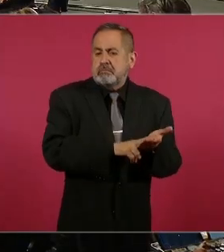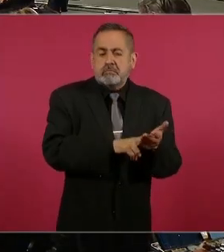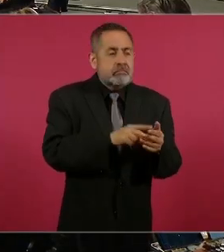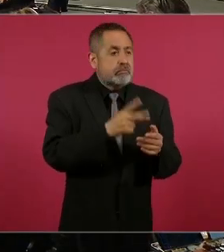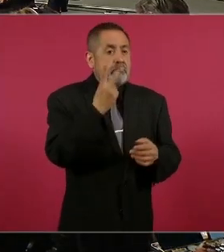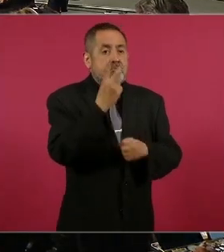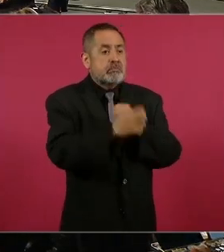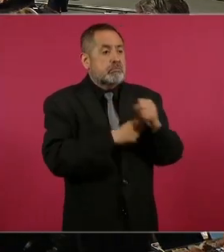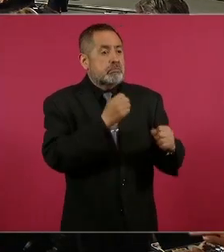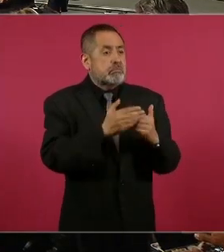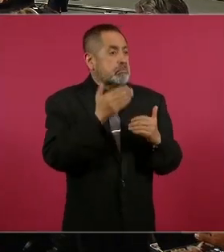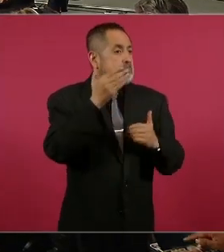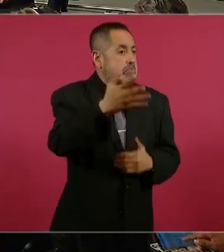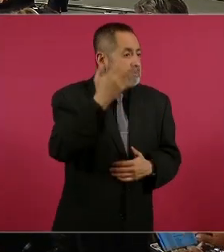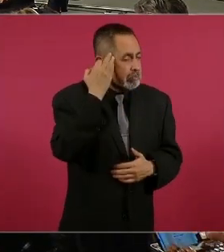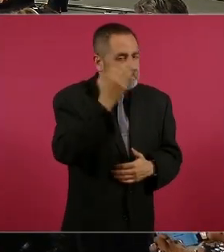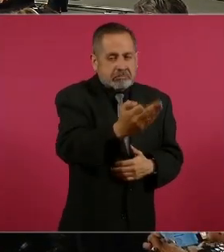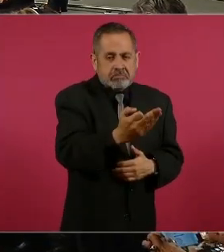2 años.